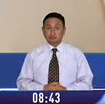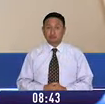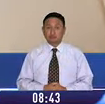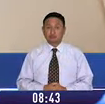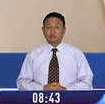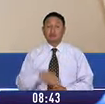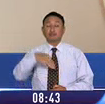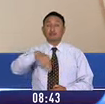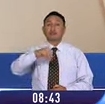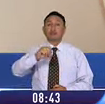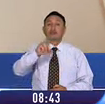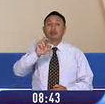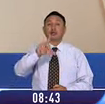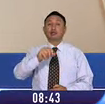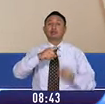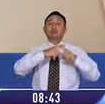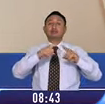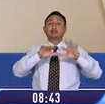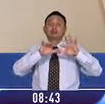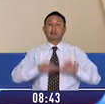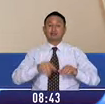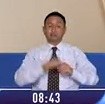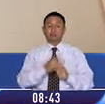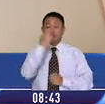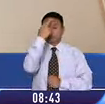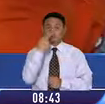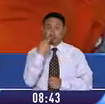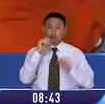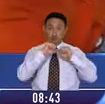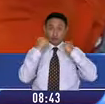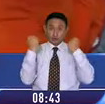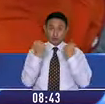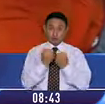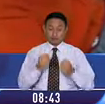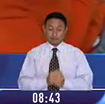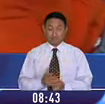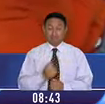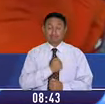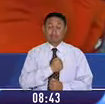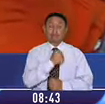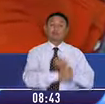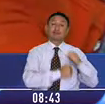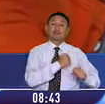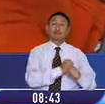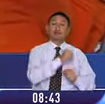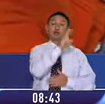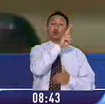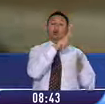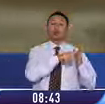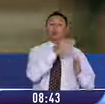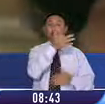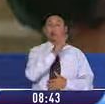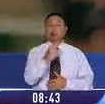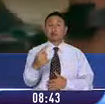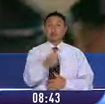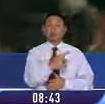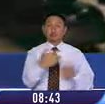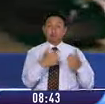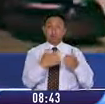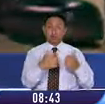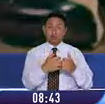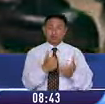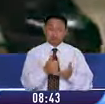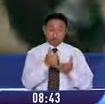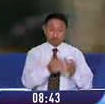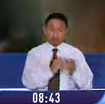Ricardo Morales, ex subsecretario de Rehabilitación Social, lamenta que desde el 2019 este artefacto no